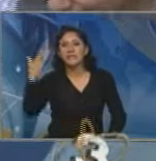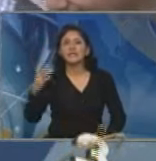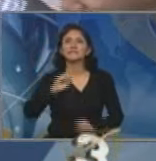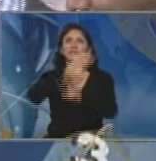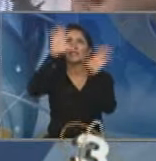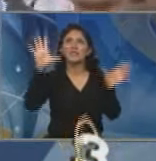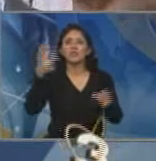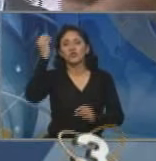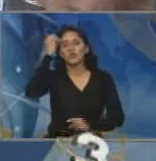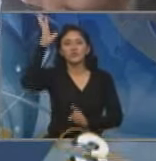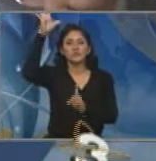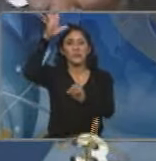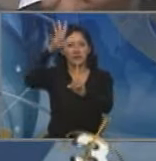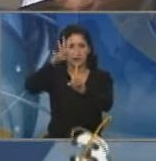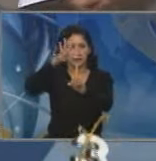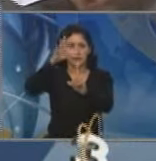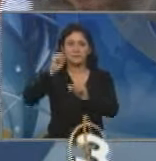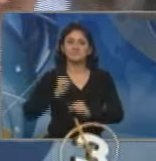los bendiga.